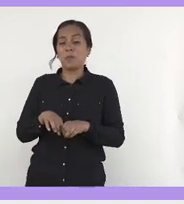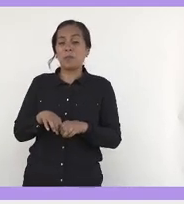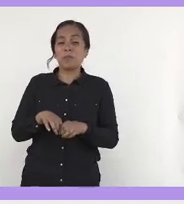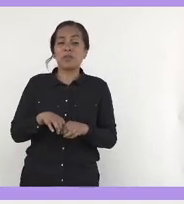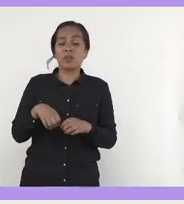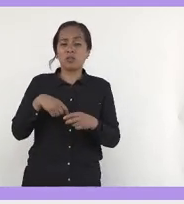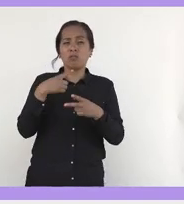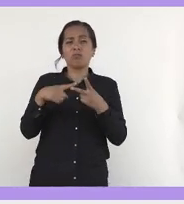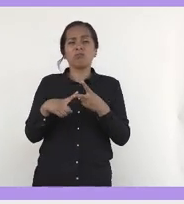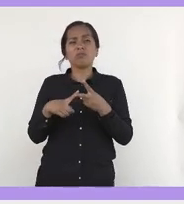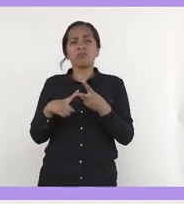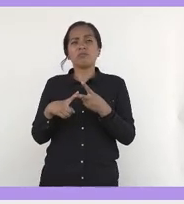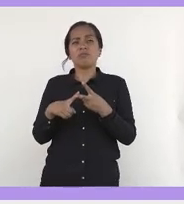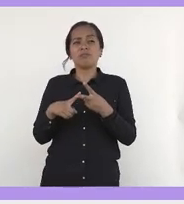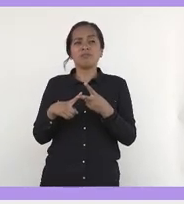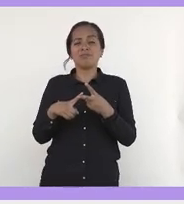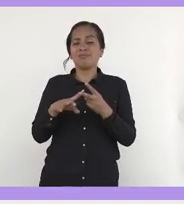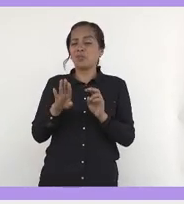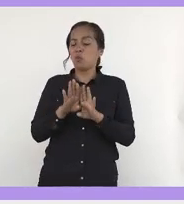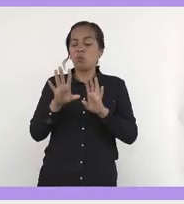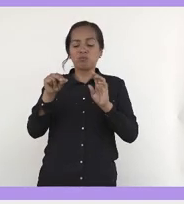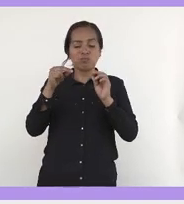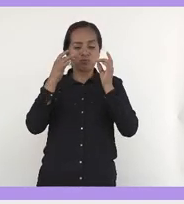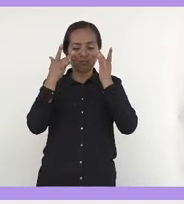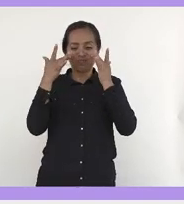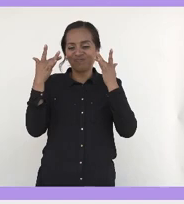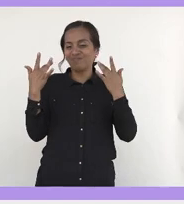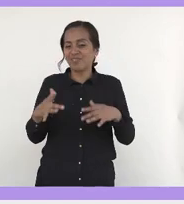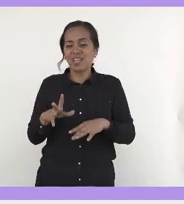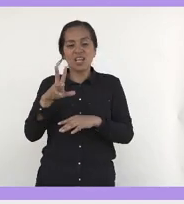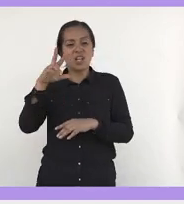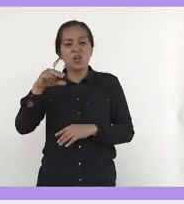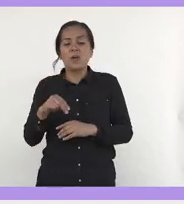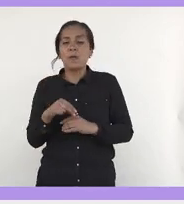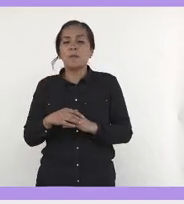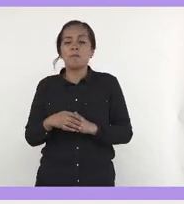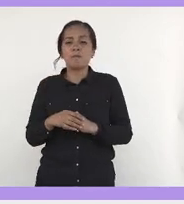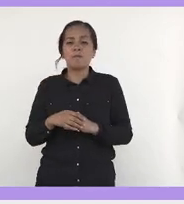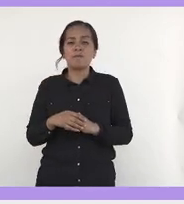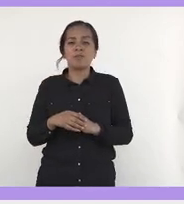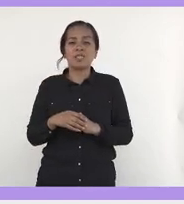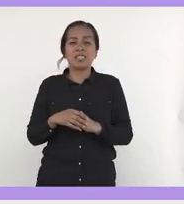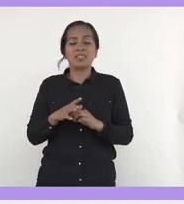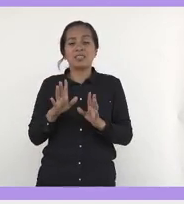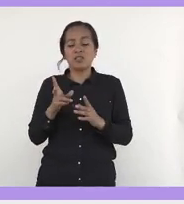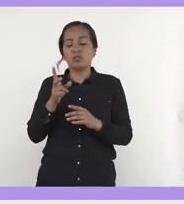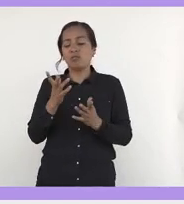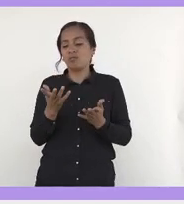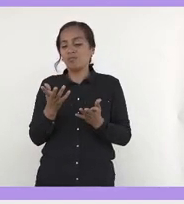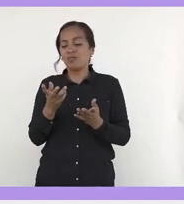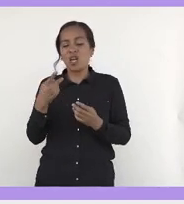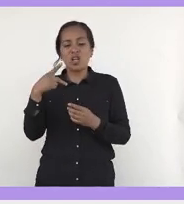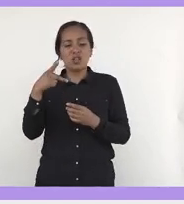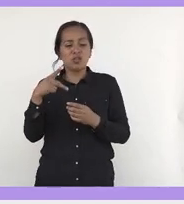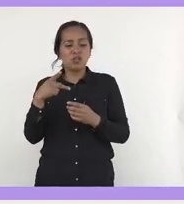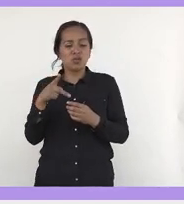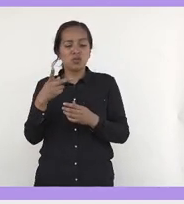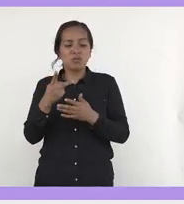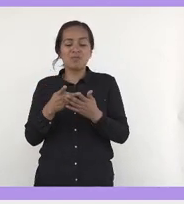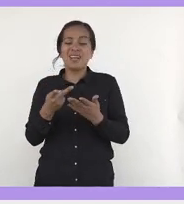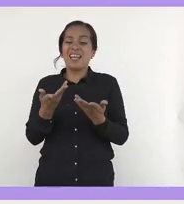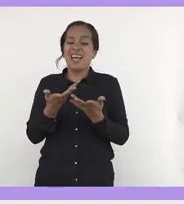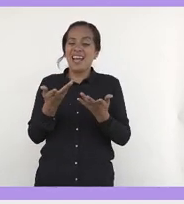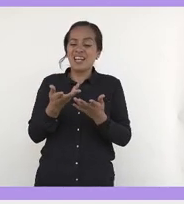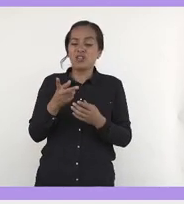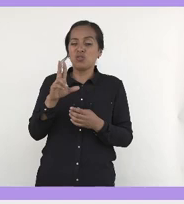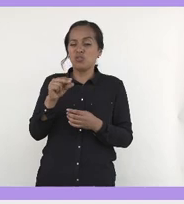dos no sueltan la causa y bueno hemos aprendido a lo largo del tiempo que demostrar con hechos sino palabras